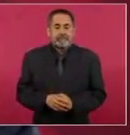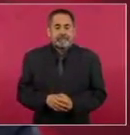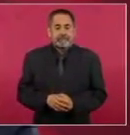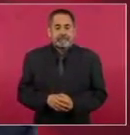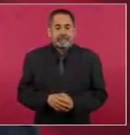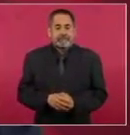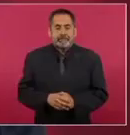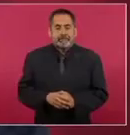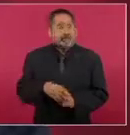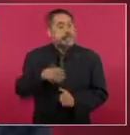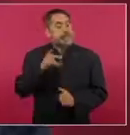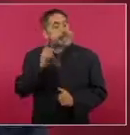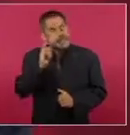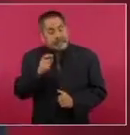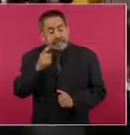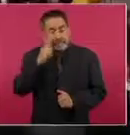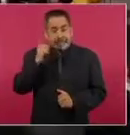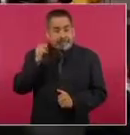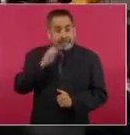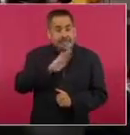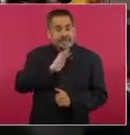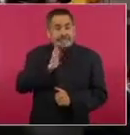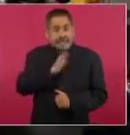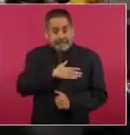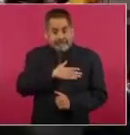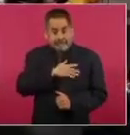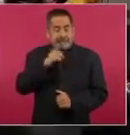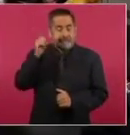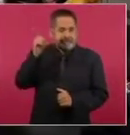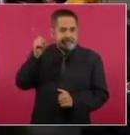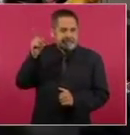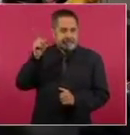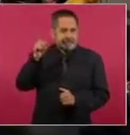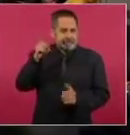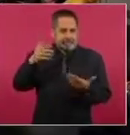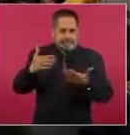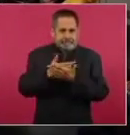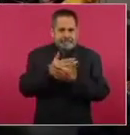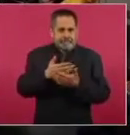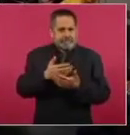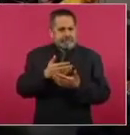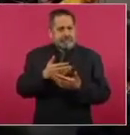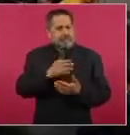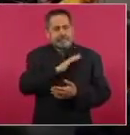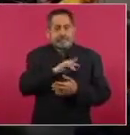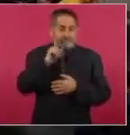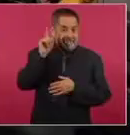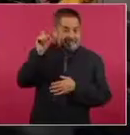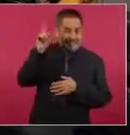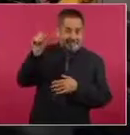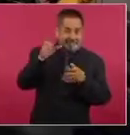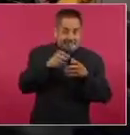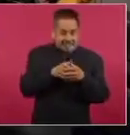pero hasta de España los conservadores de allá,